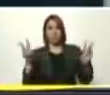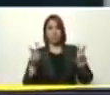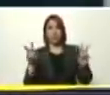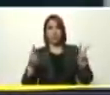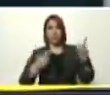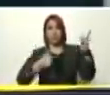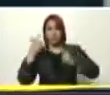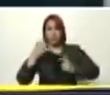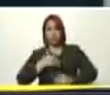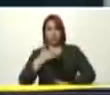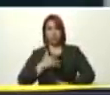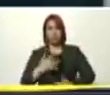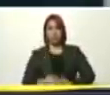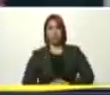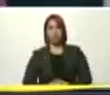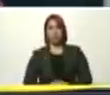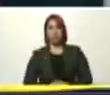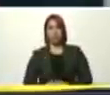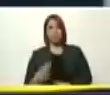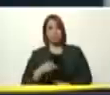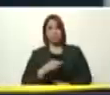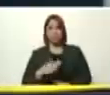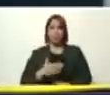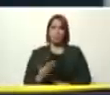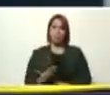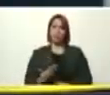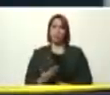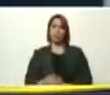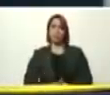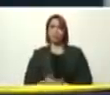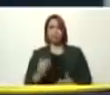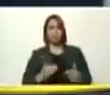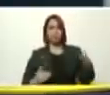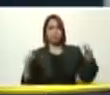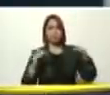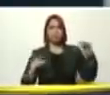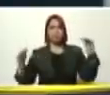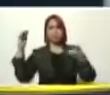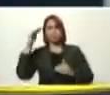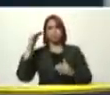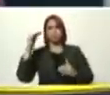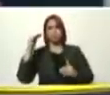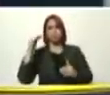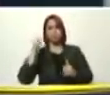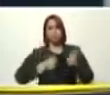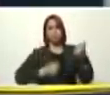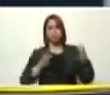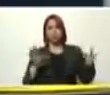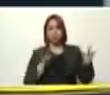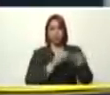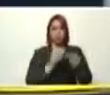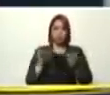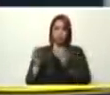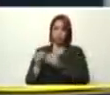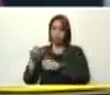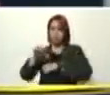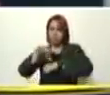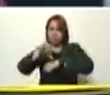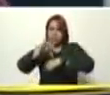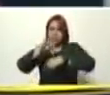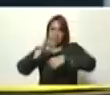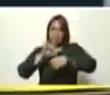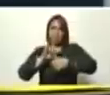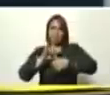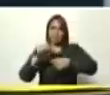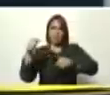chavismo, que hemos podido remontar las consecuencias y las heridas de